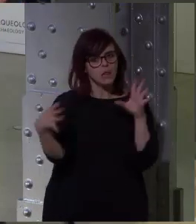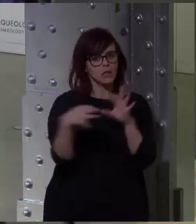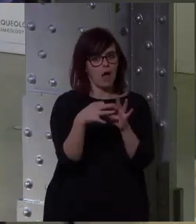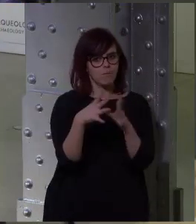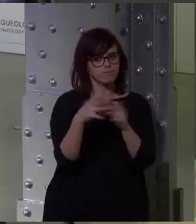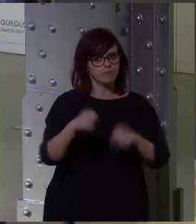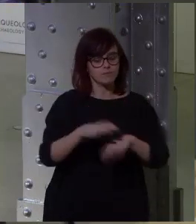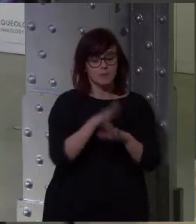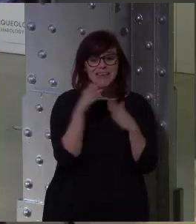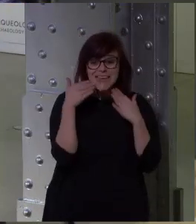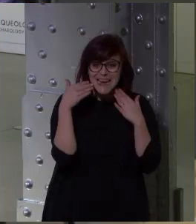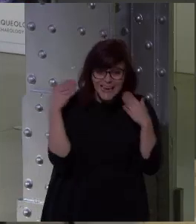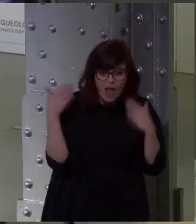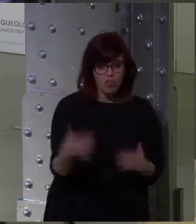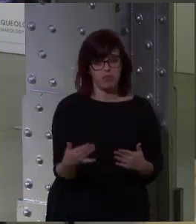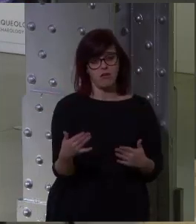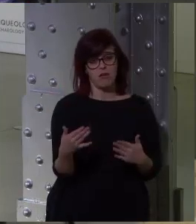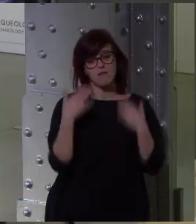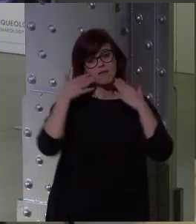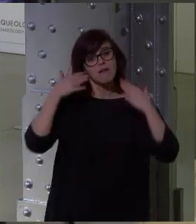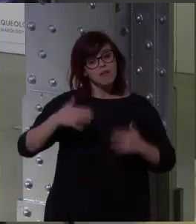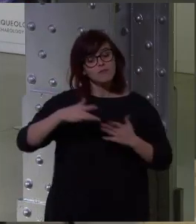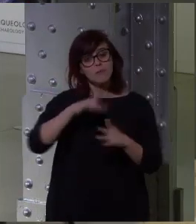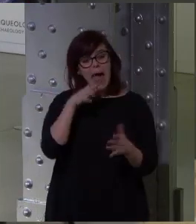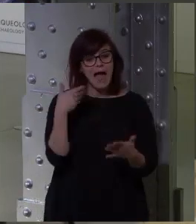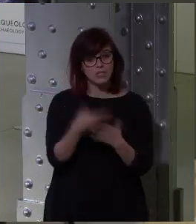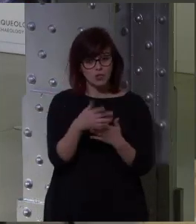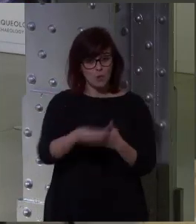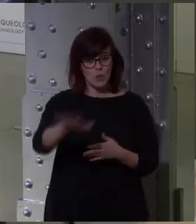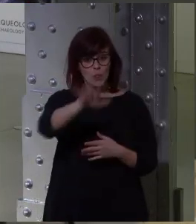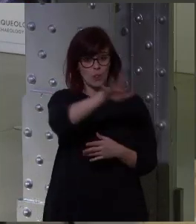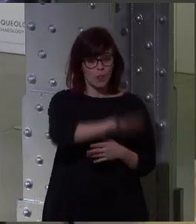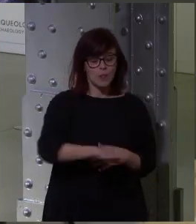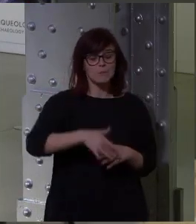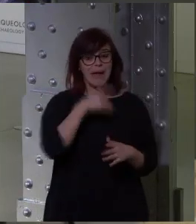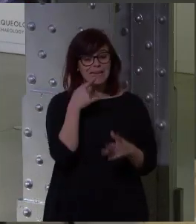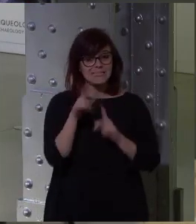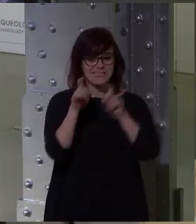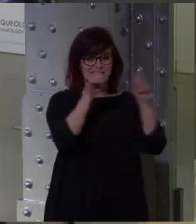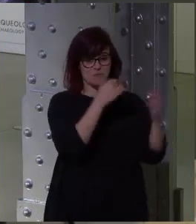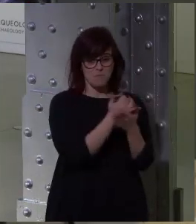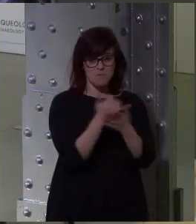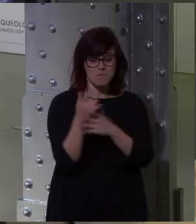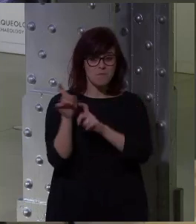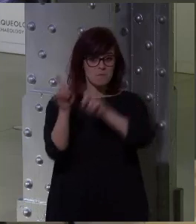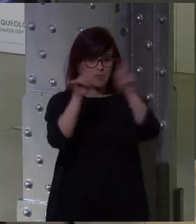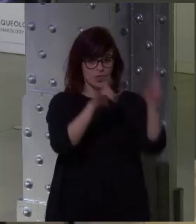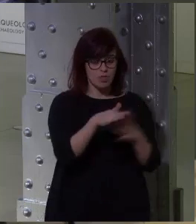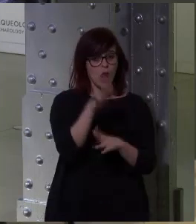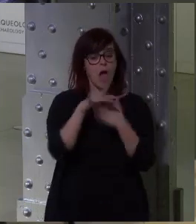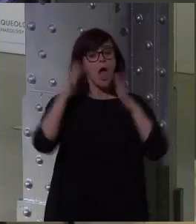y todo eso ha sido posible gracias a que los sitios que se han hecho las expediciones y